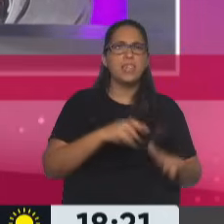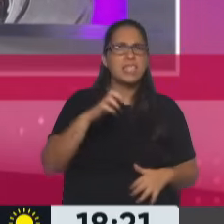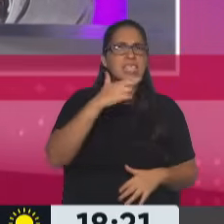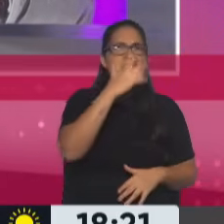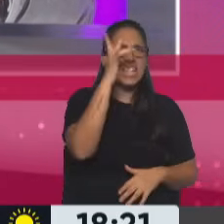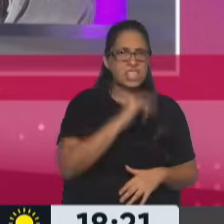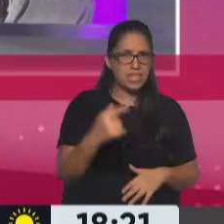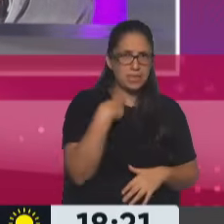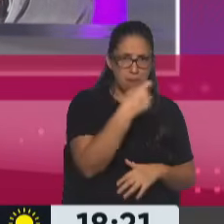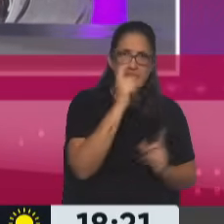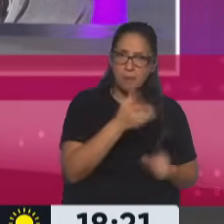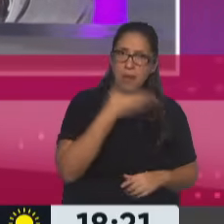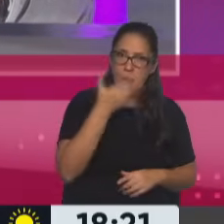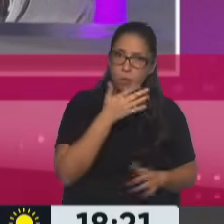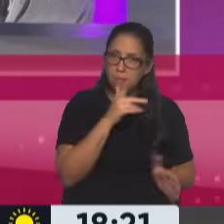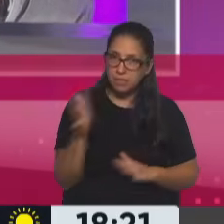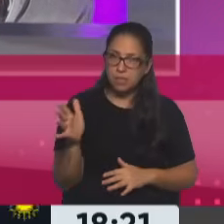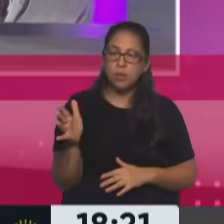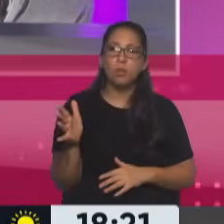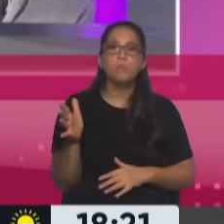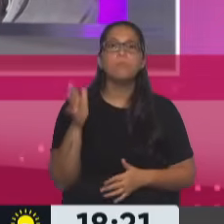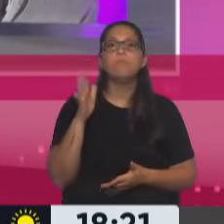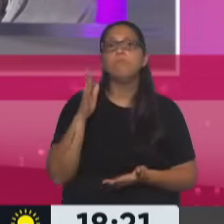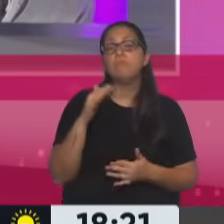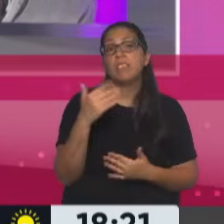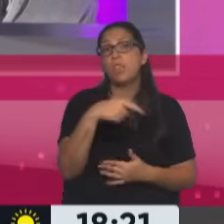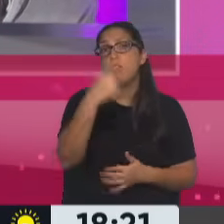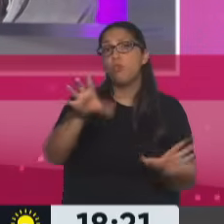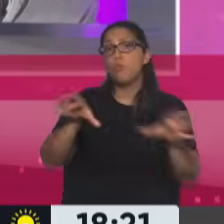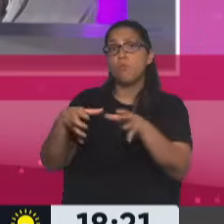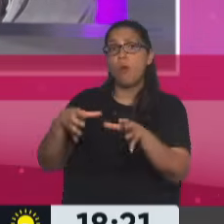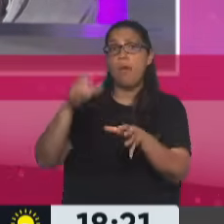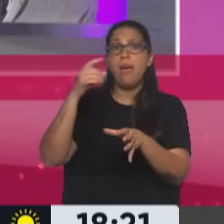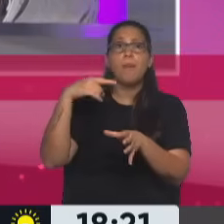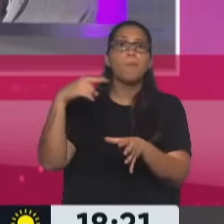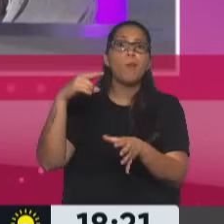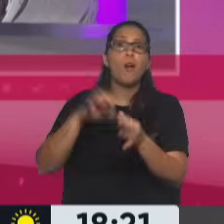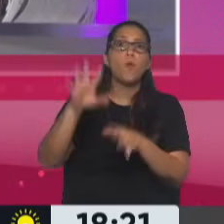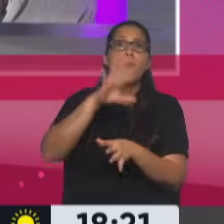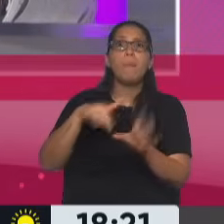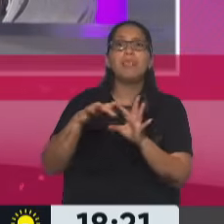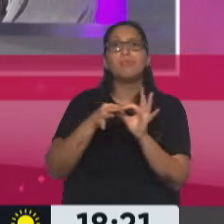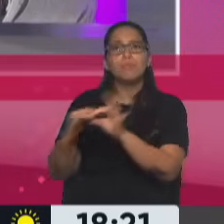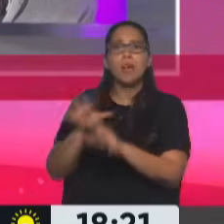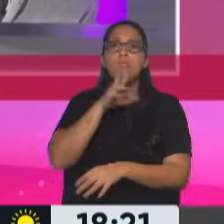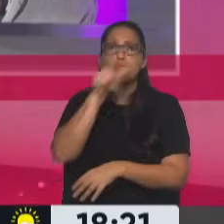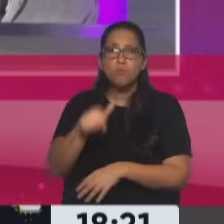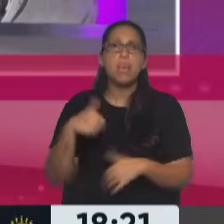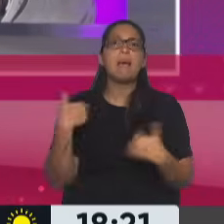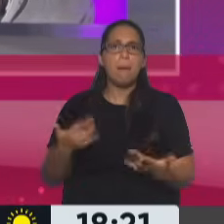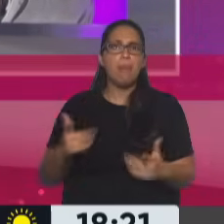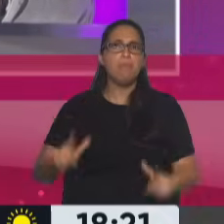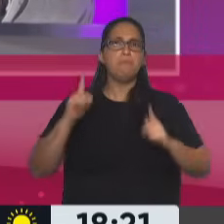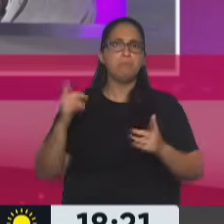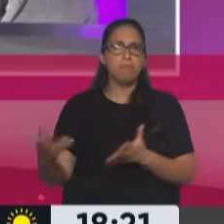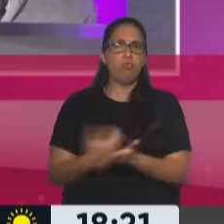de Pedro Sánchez, frente a una Europa mucho más cercana a Rusia que está dispuesta a asumir el liderazgo. Lo